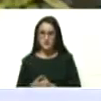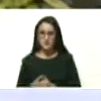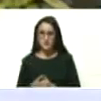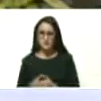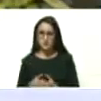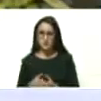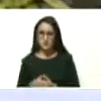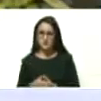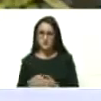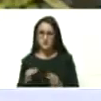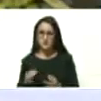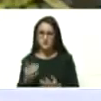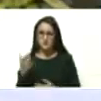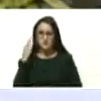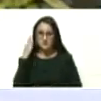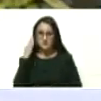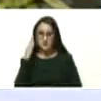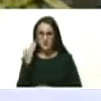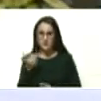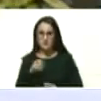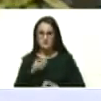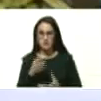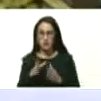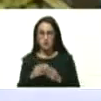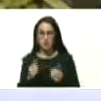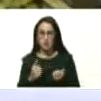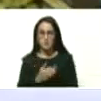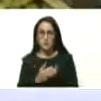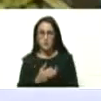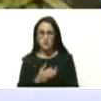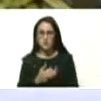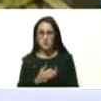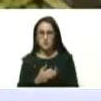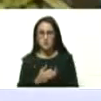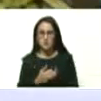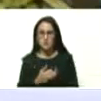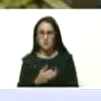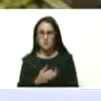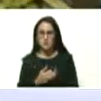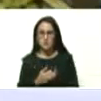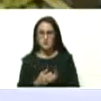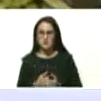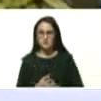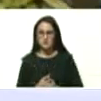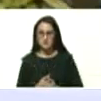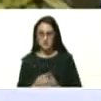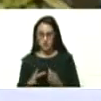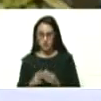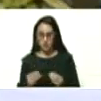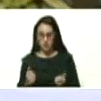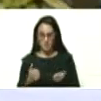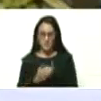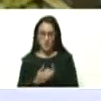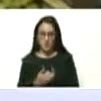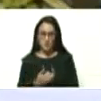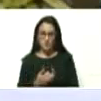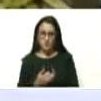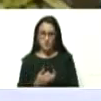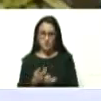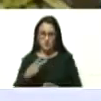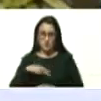venezolano, saben que cuentan con todo nuestro respaldo, con todo nuestro apoyo,